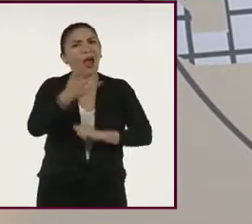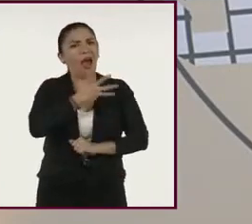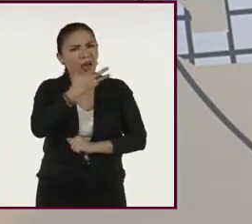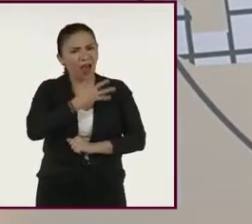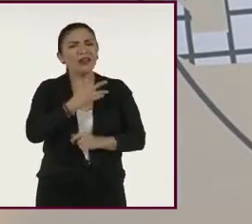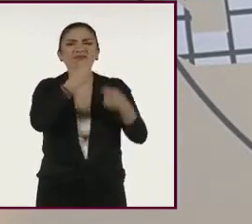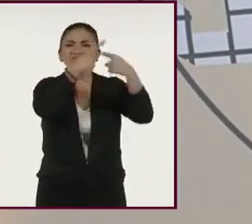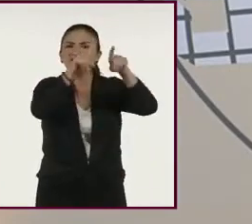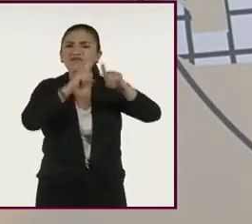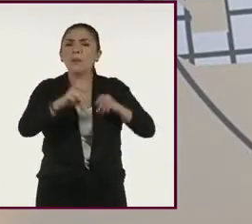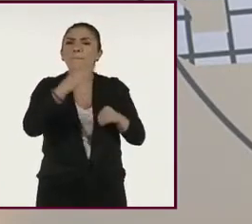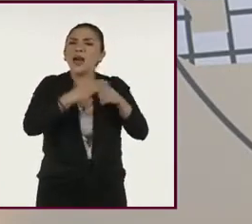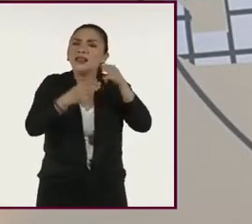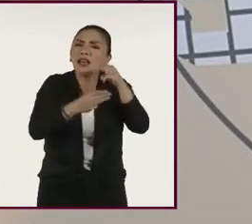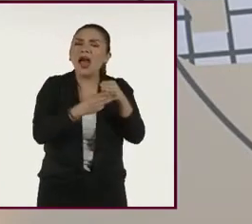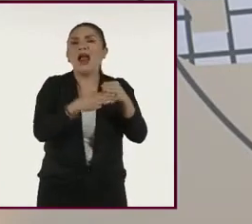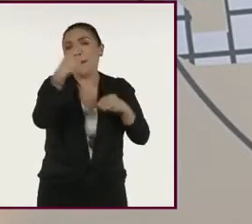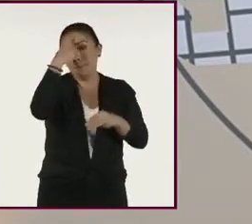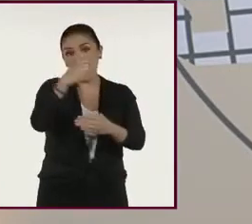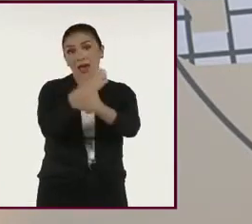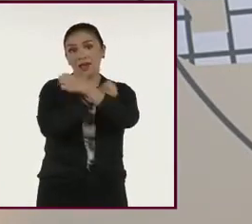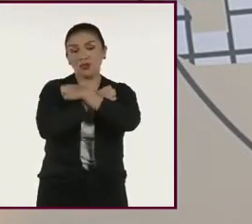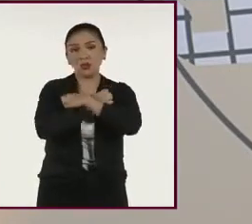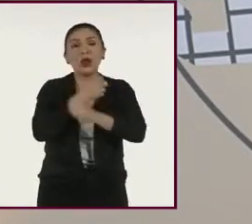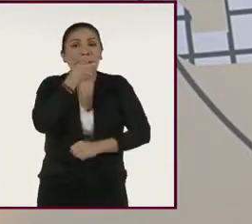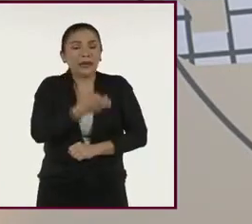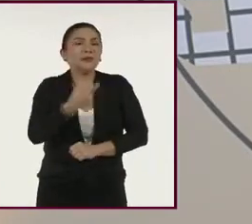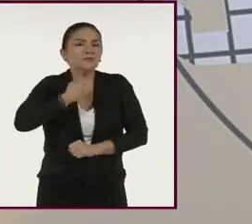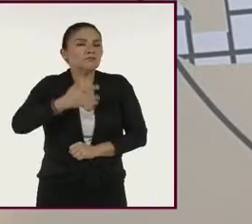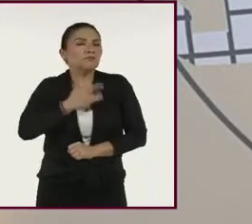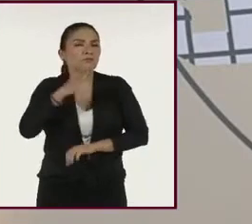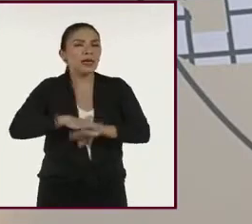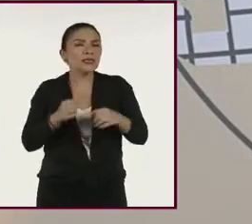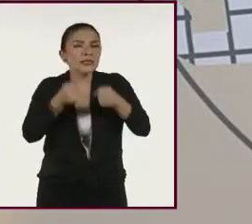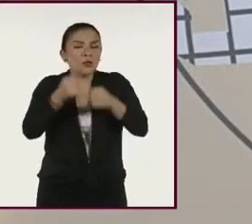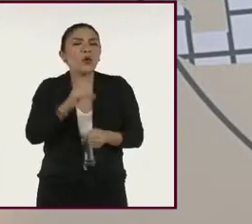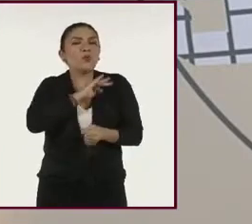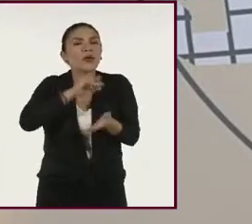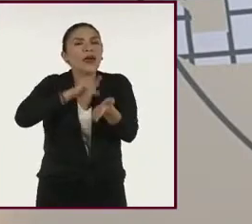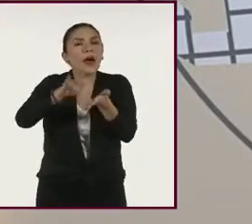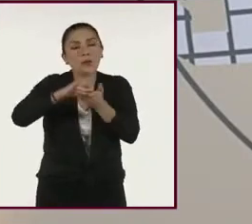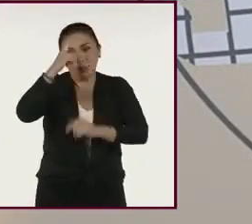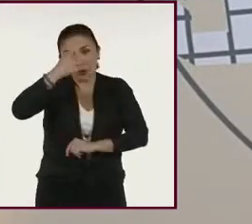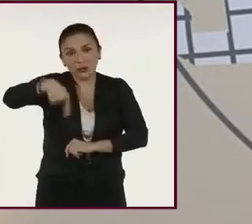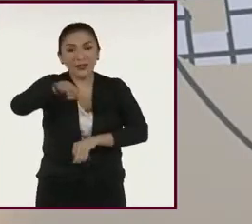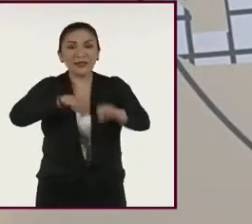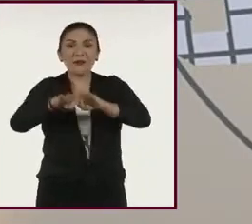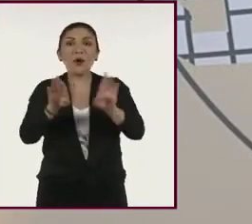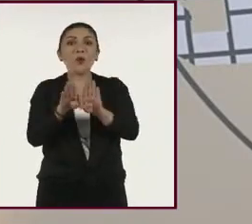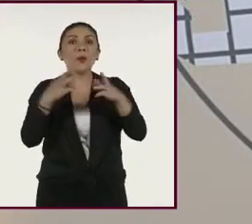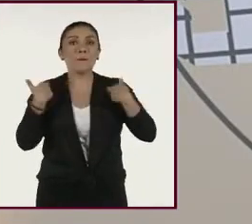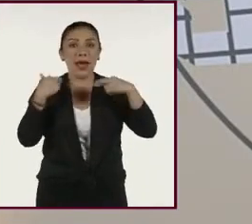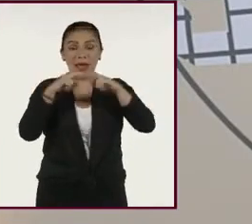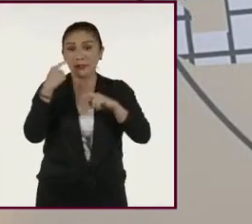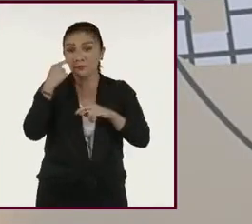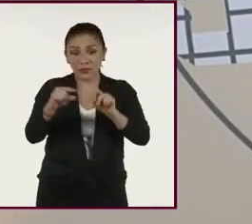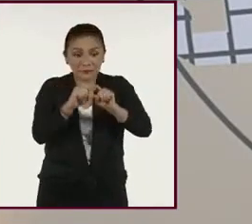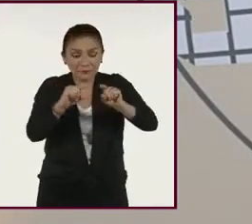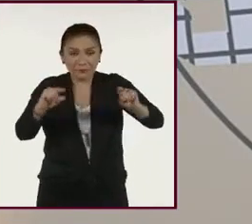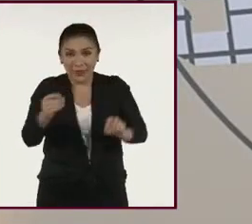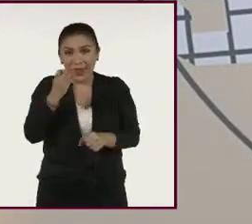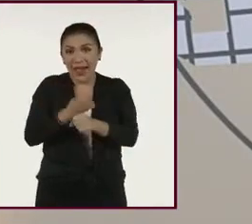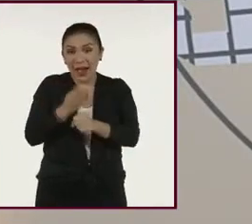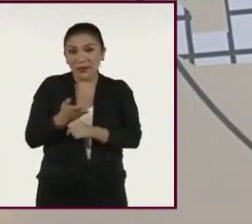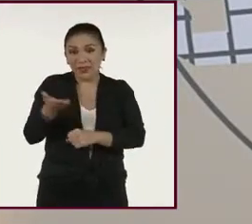encontrarán herramientas y recursos educativos que estamos seguros serán de apoyo en su práctica docente. El enlace está apareciendo